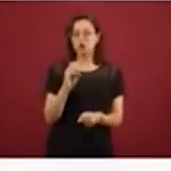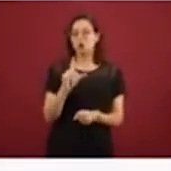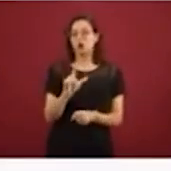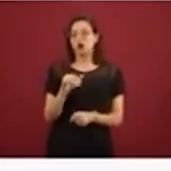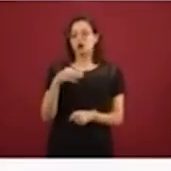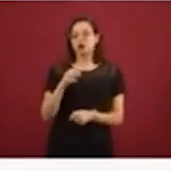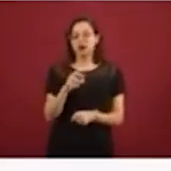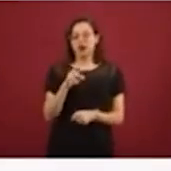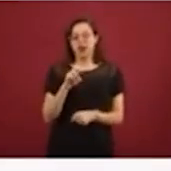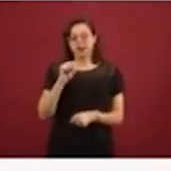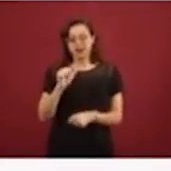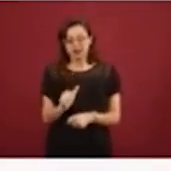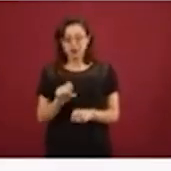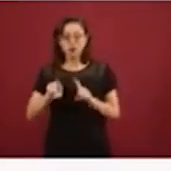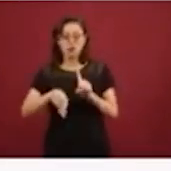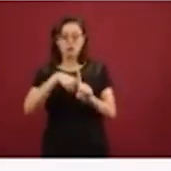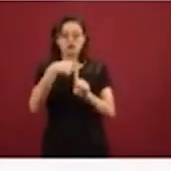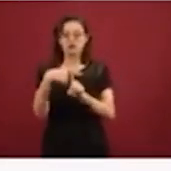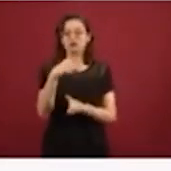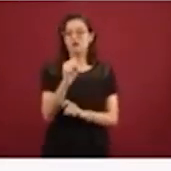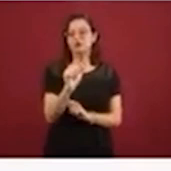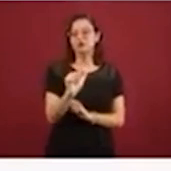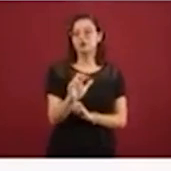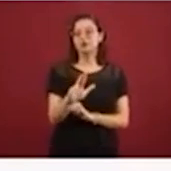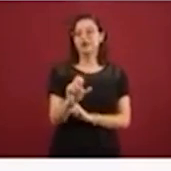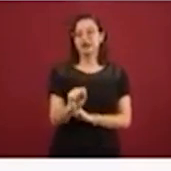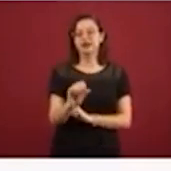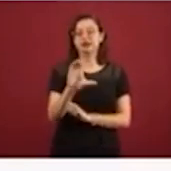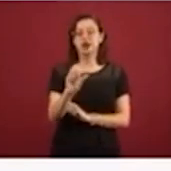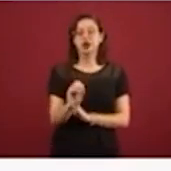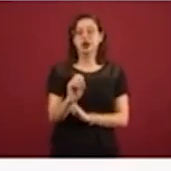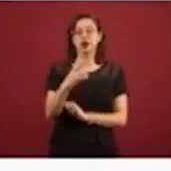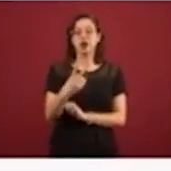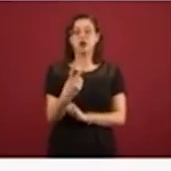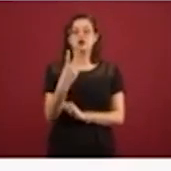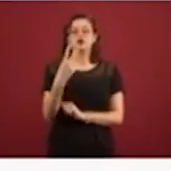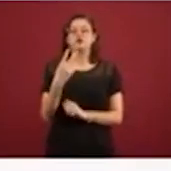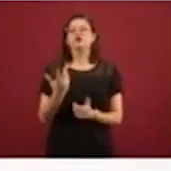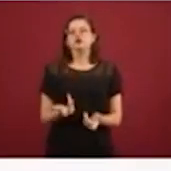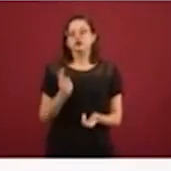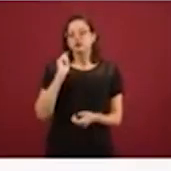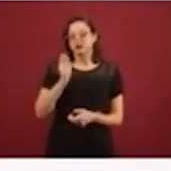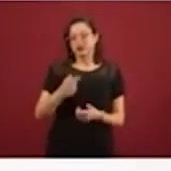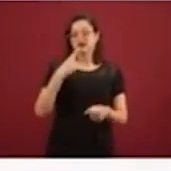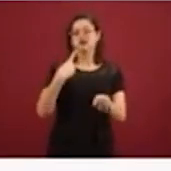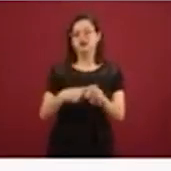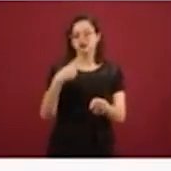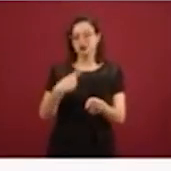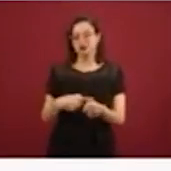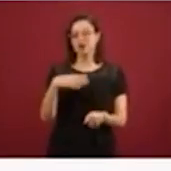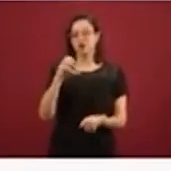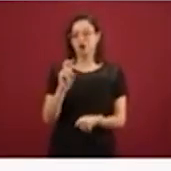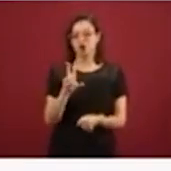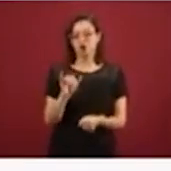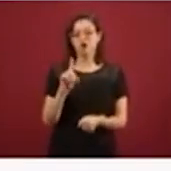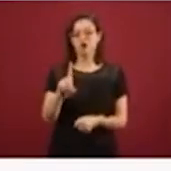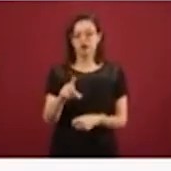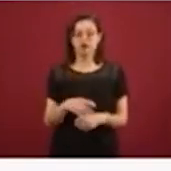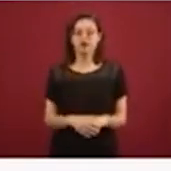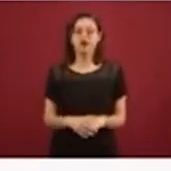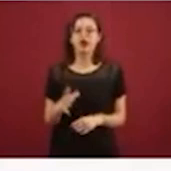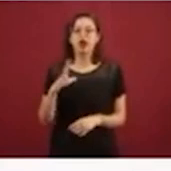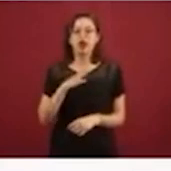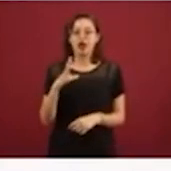para sars cop 2 y por lo tanto se consideran casos confirmados para cubrir 19 así también tenemos 28